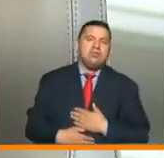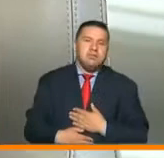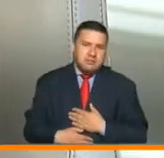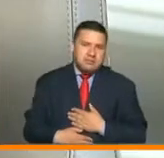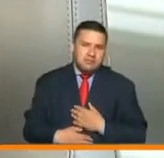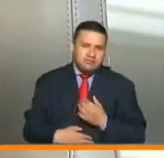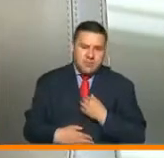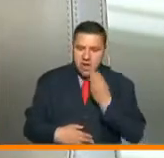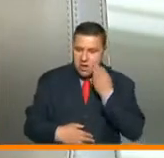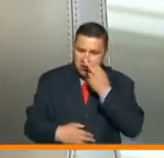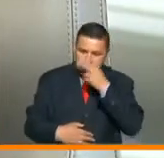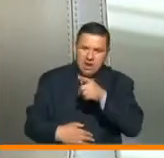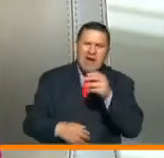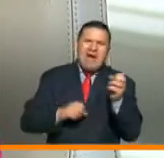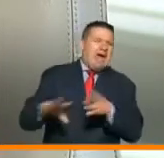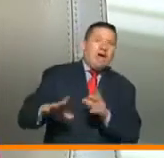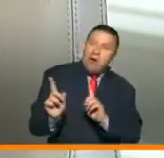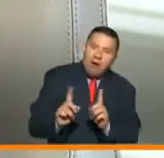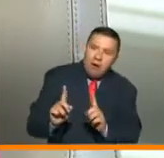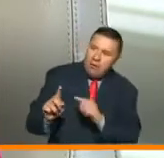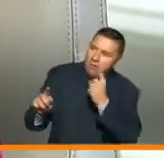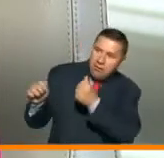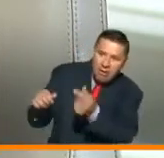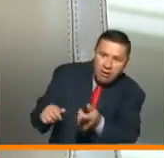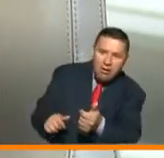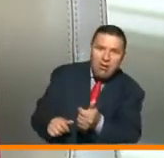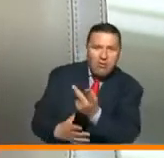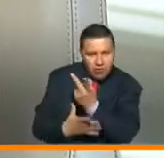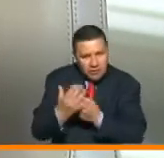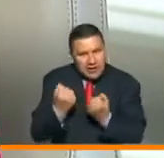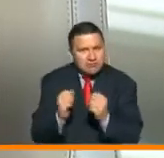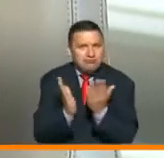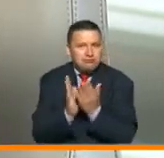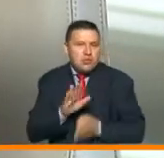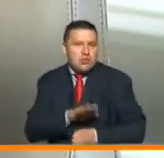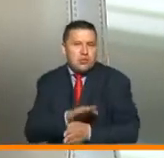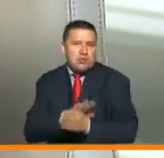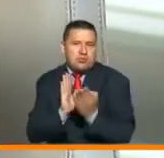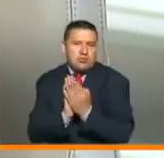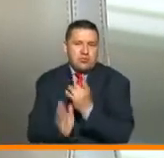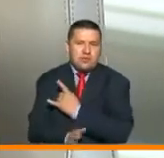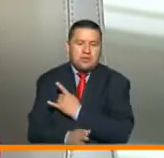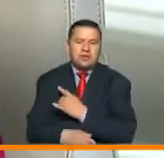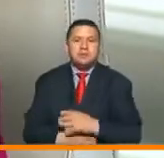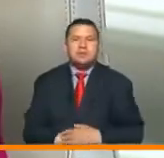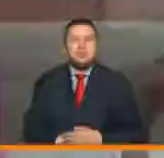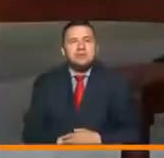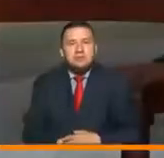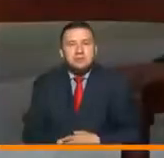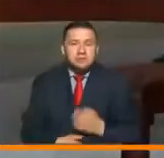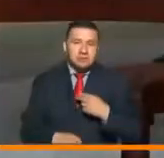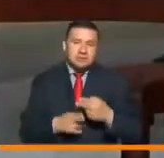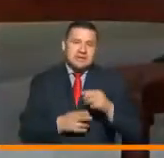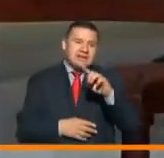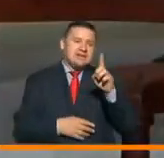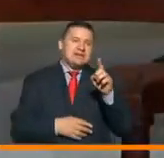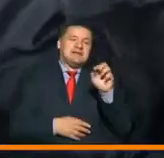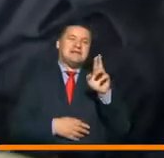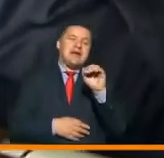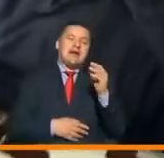su nieto abandonara los estudios y que, por el contrario, redoble esfuerzos y continúe en educación superior. Mi nombre es Sara